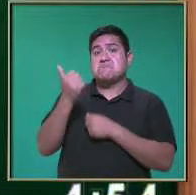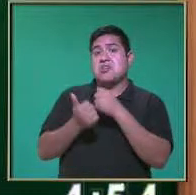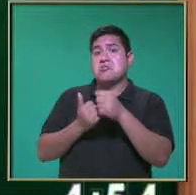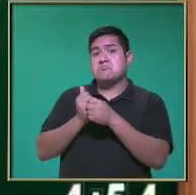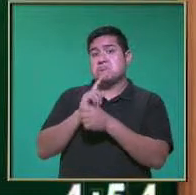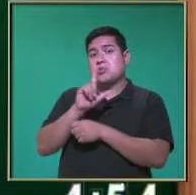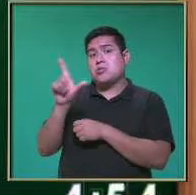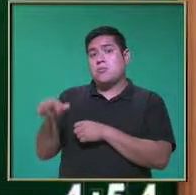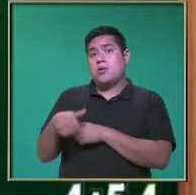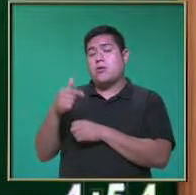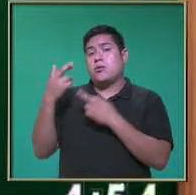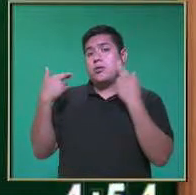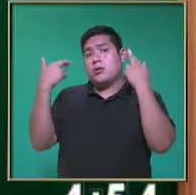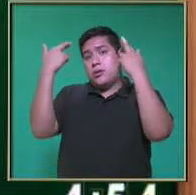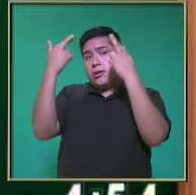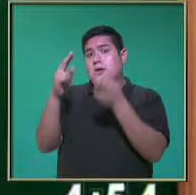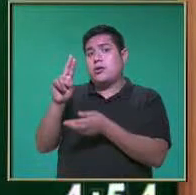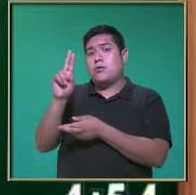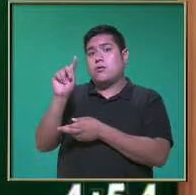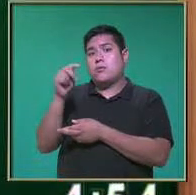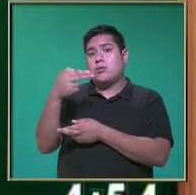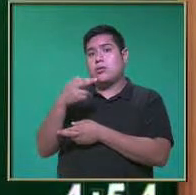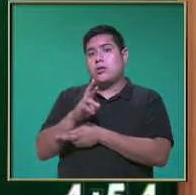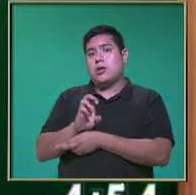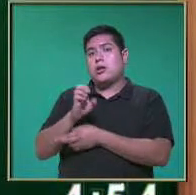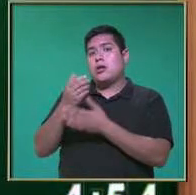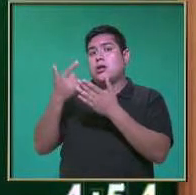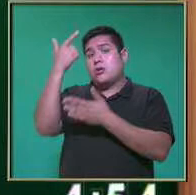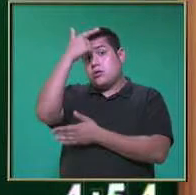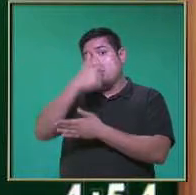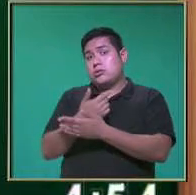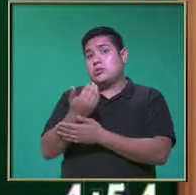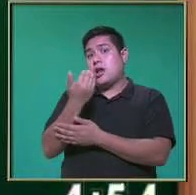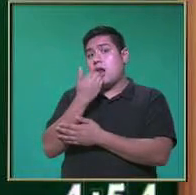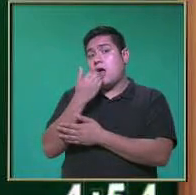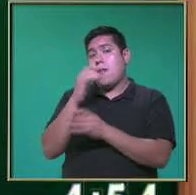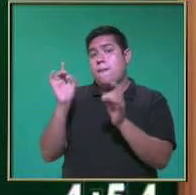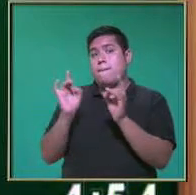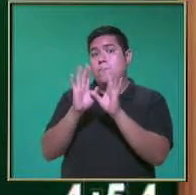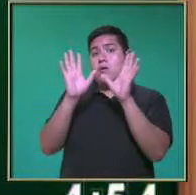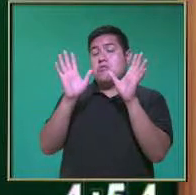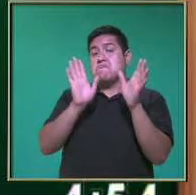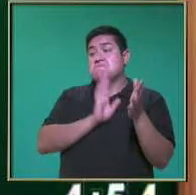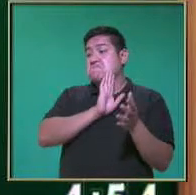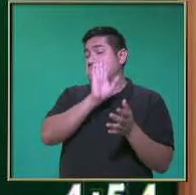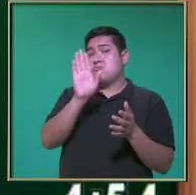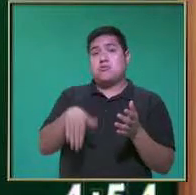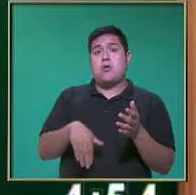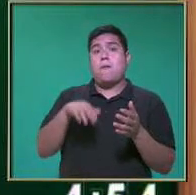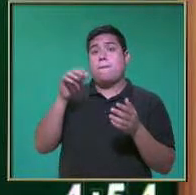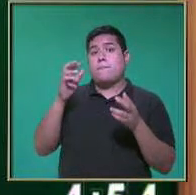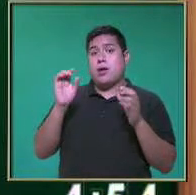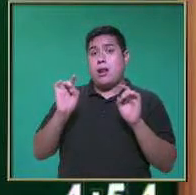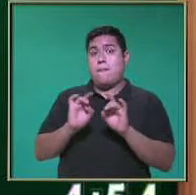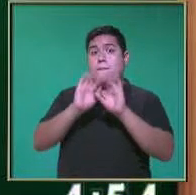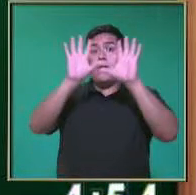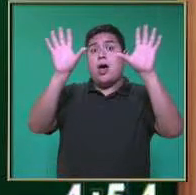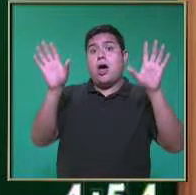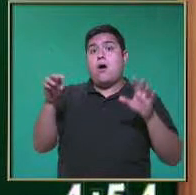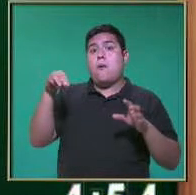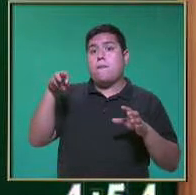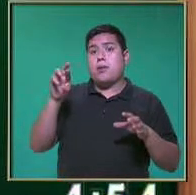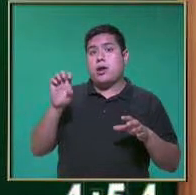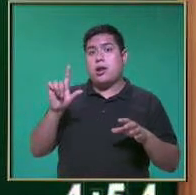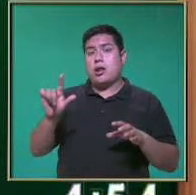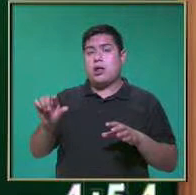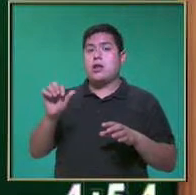tarde, cuando el rey Uther estaba cenando, de pronto cayó y murió. Merlin no reveló la identidad de